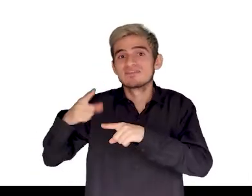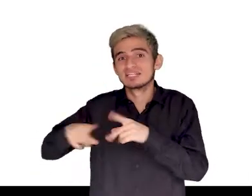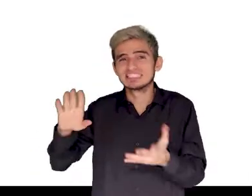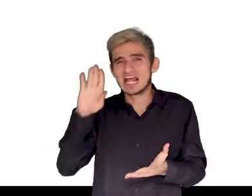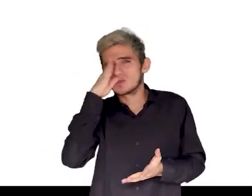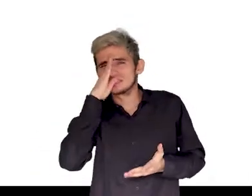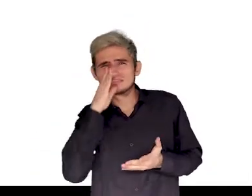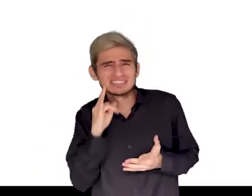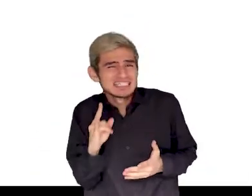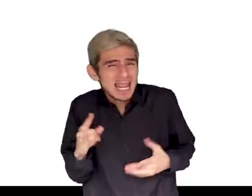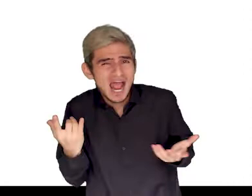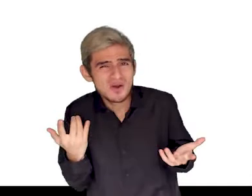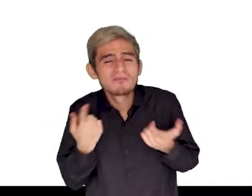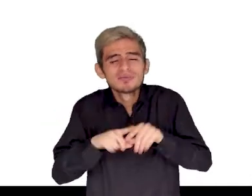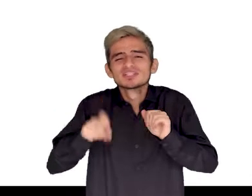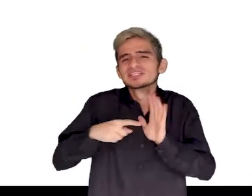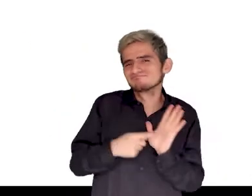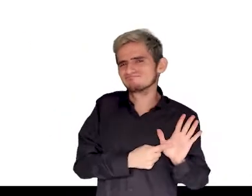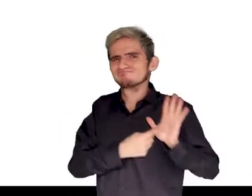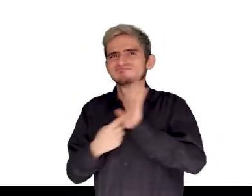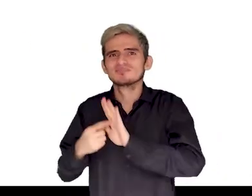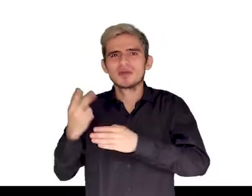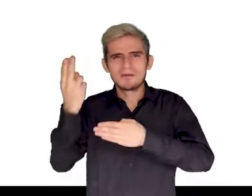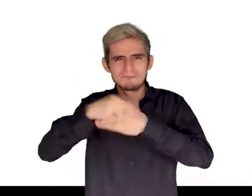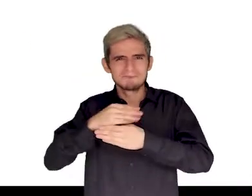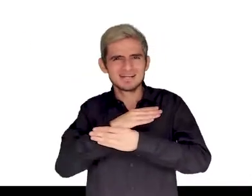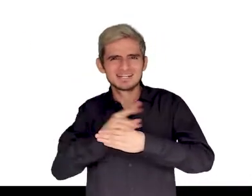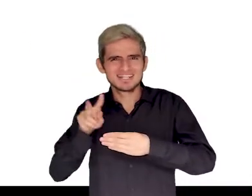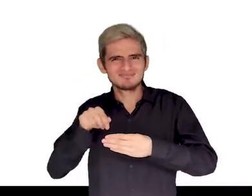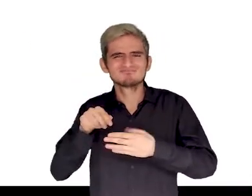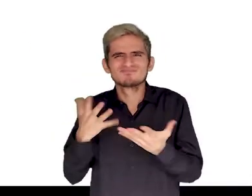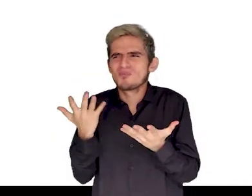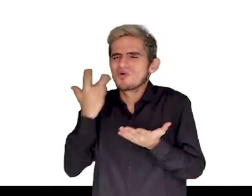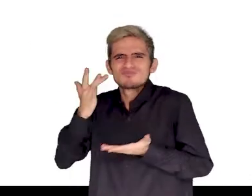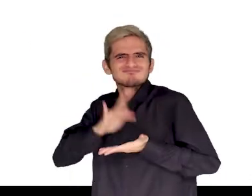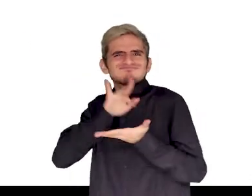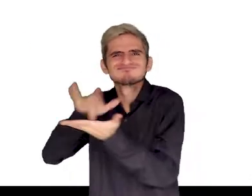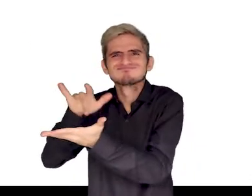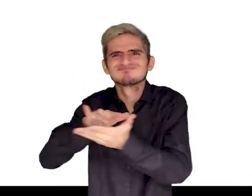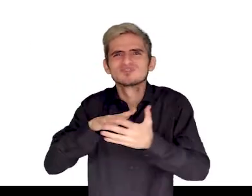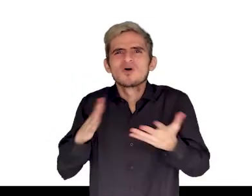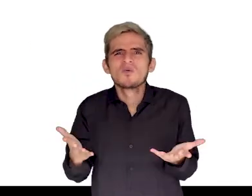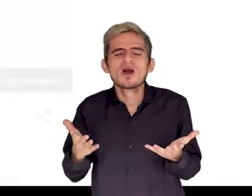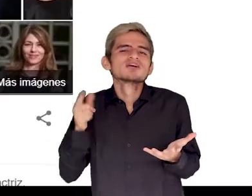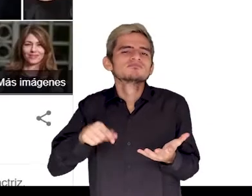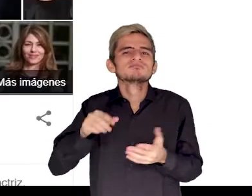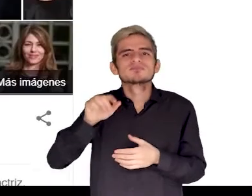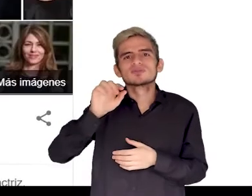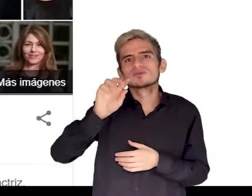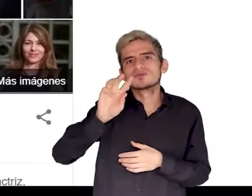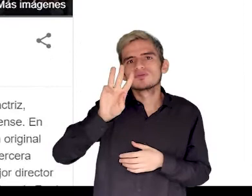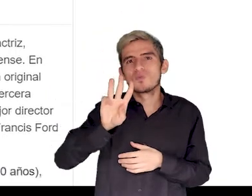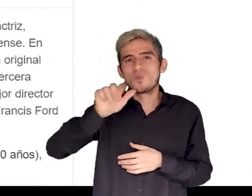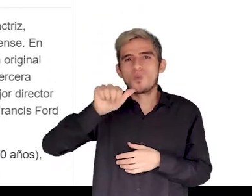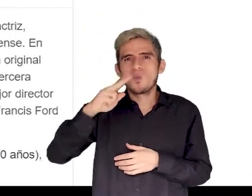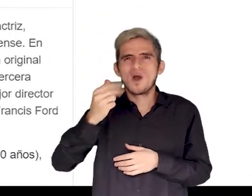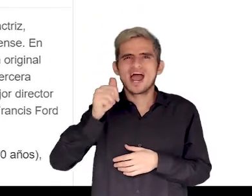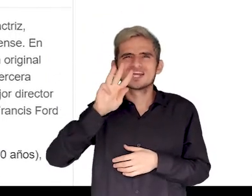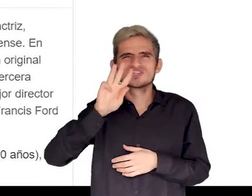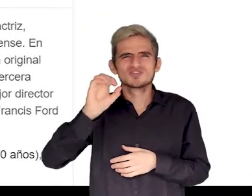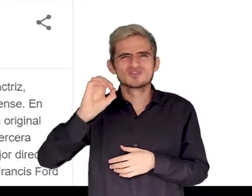Pero para salir de dudas, aquí en Magazine Vecine nos preguntamos ¿cómo ha sido la presencia de mujeres cineastas en Hollywood?